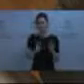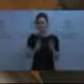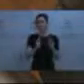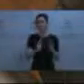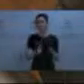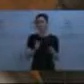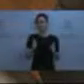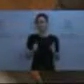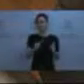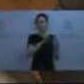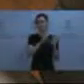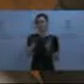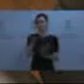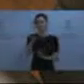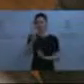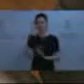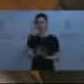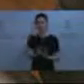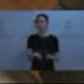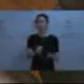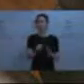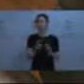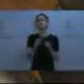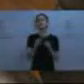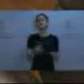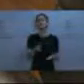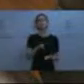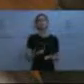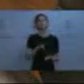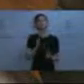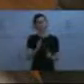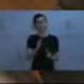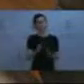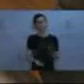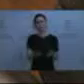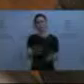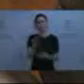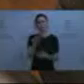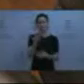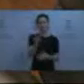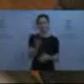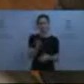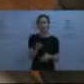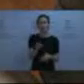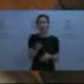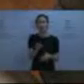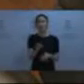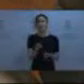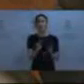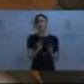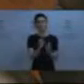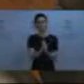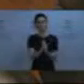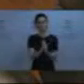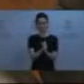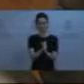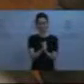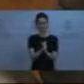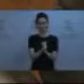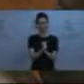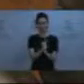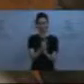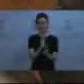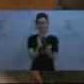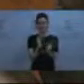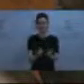comunidades tienen su propio CIF. En ese sentido, valoro positivo el trabajo que se está haciendo y, desde luego, los impulsos que estamos llevando